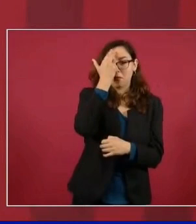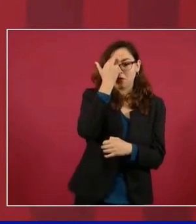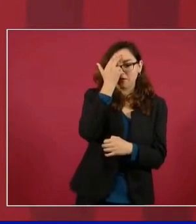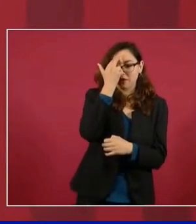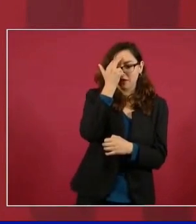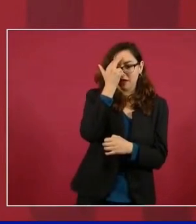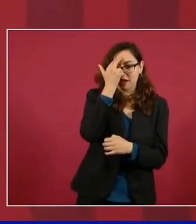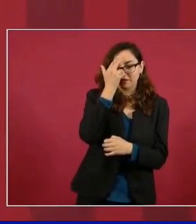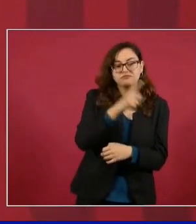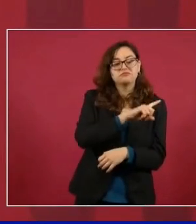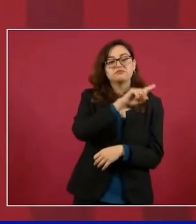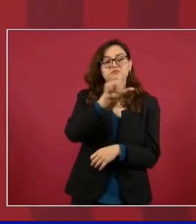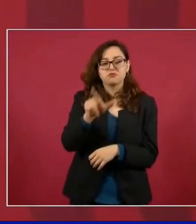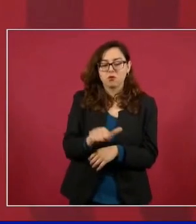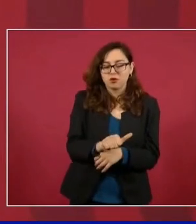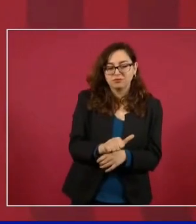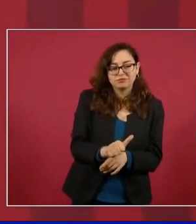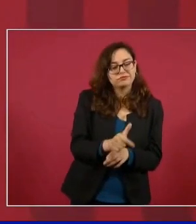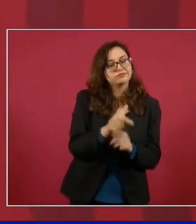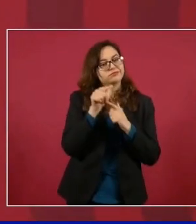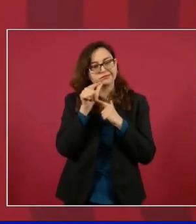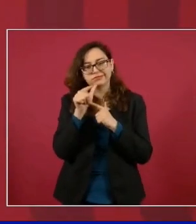se mantienen a pesar de la revolución.